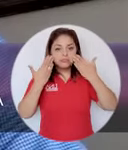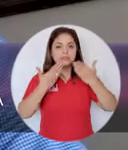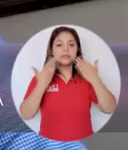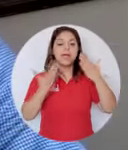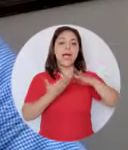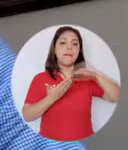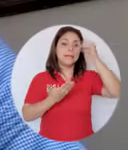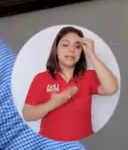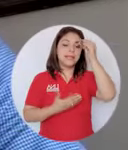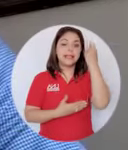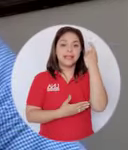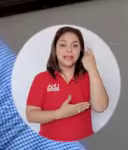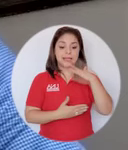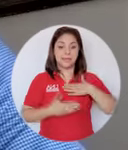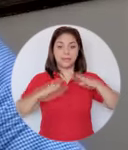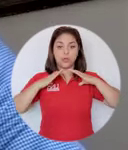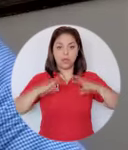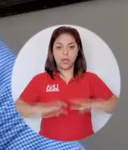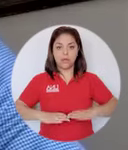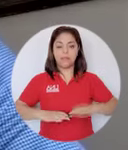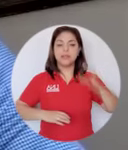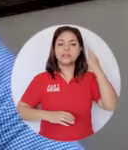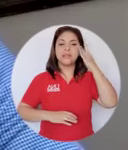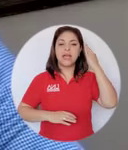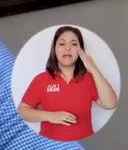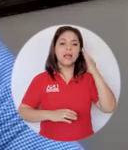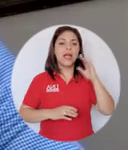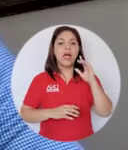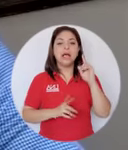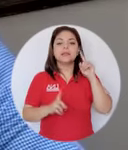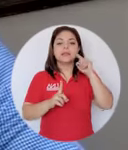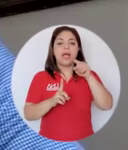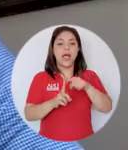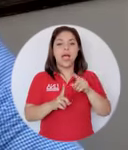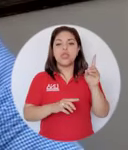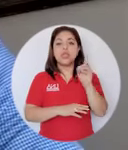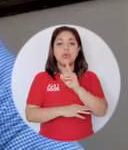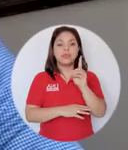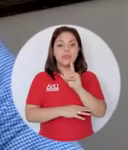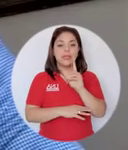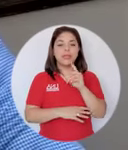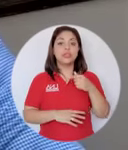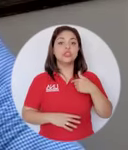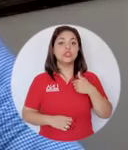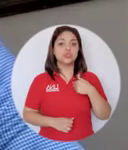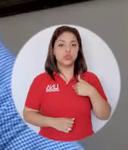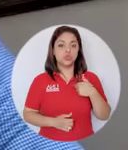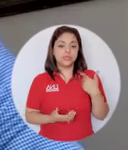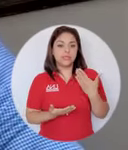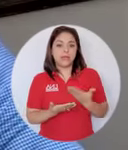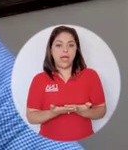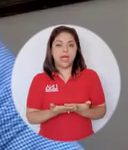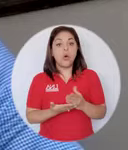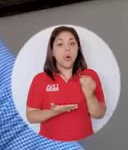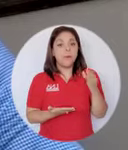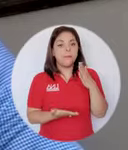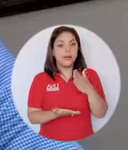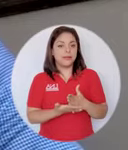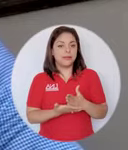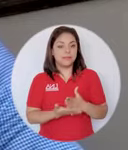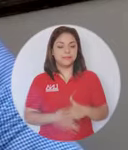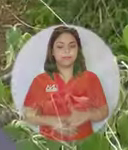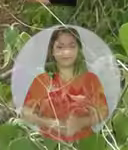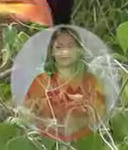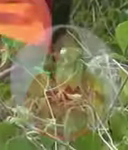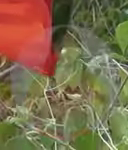aprender a respirar, aprender a entender mi cuerpo, a saber hasta dónde puedo llegar y hasta dónde o cuándo es que debo de